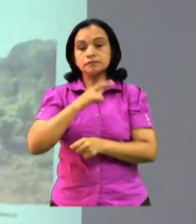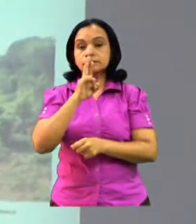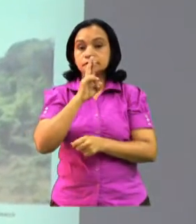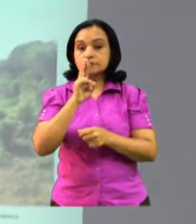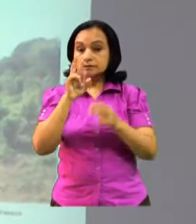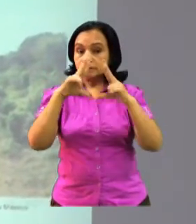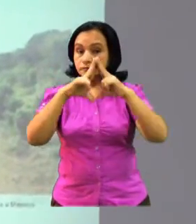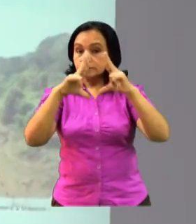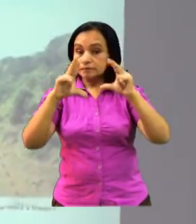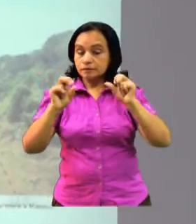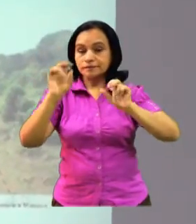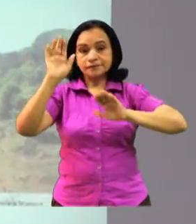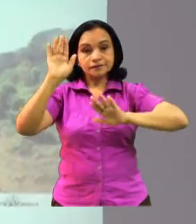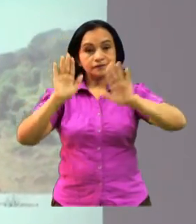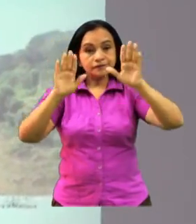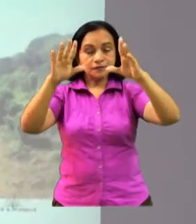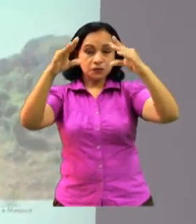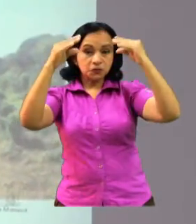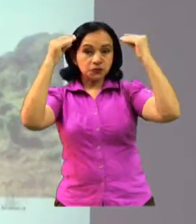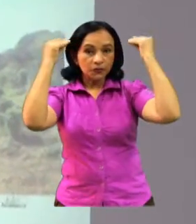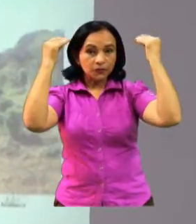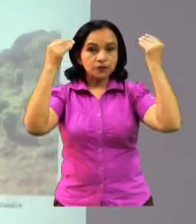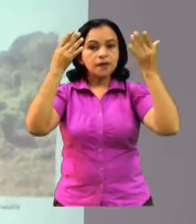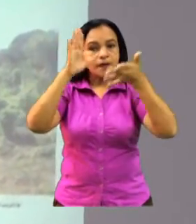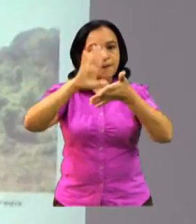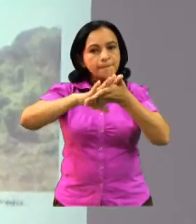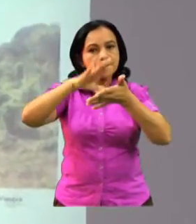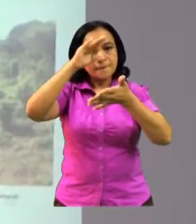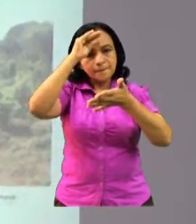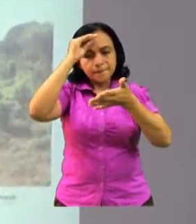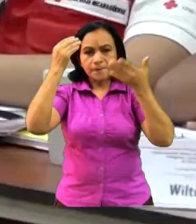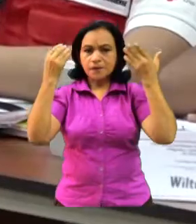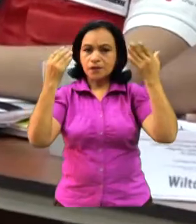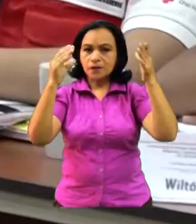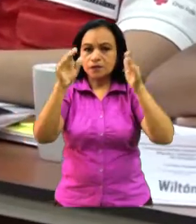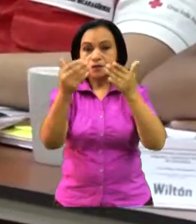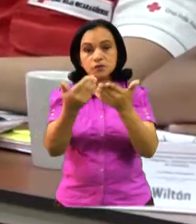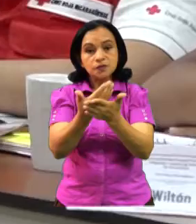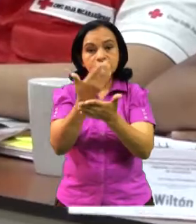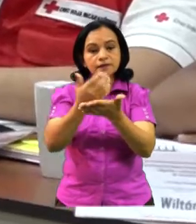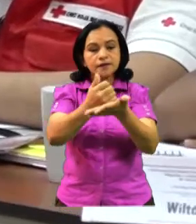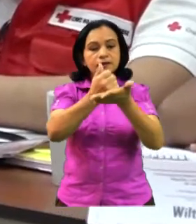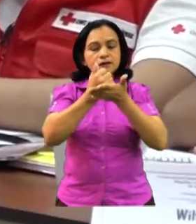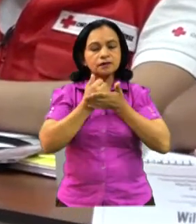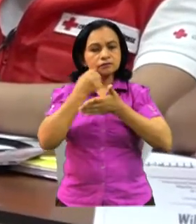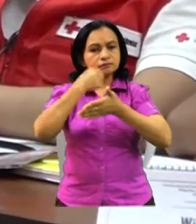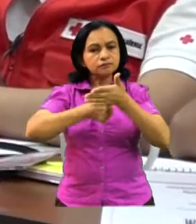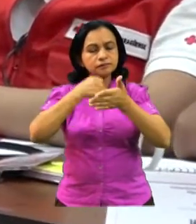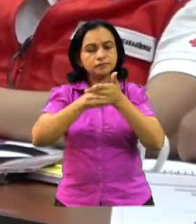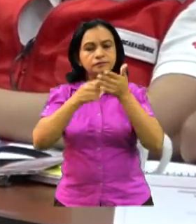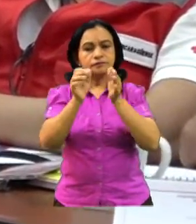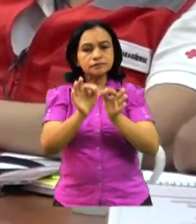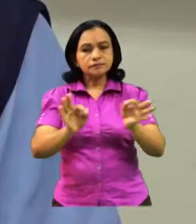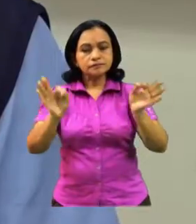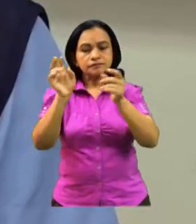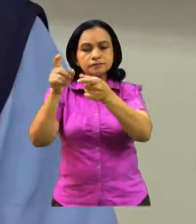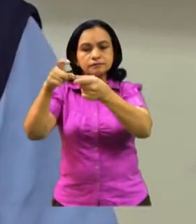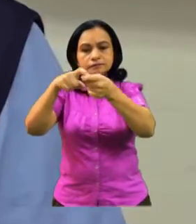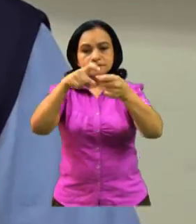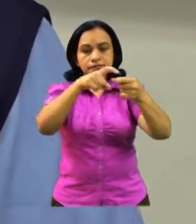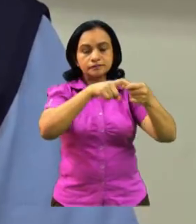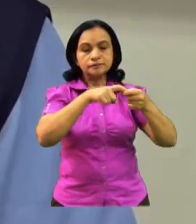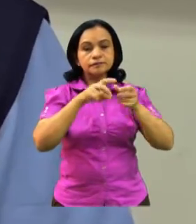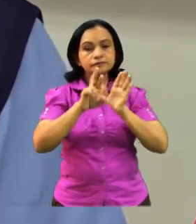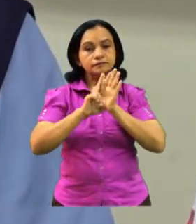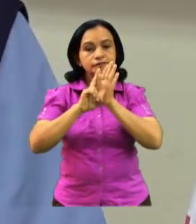la importancia de participar en este curso está en poder contar con más herramientas que ayuden a fortalecer principalmente la coordinación